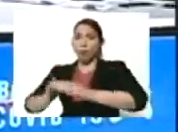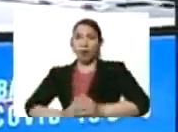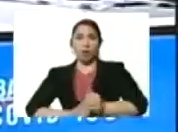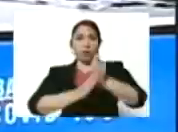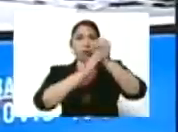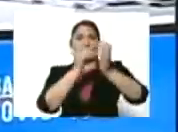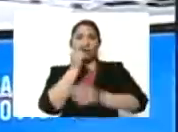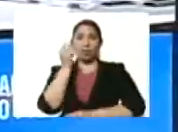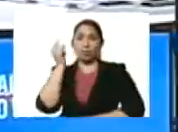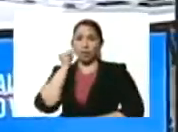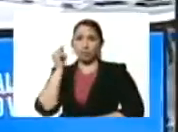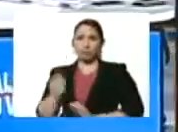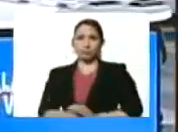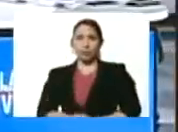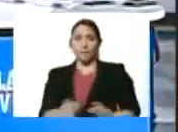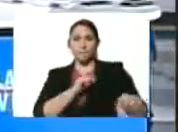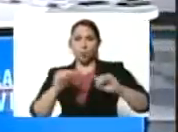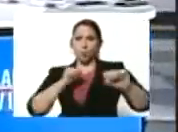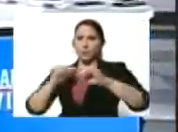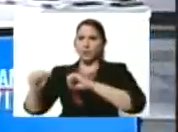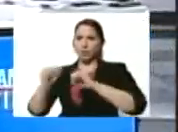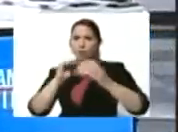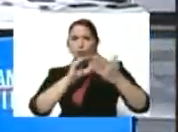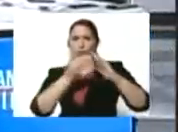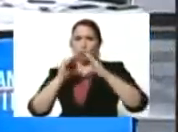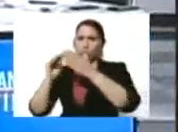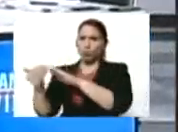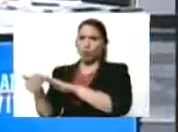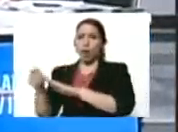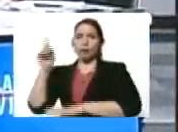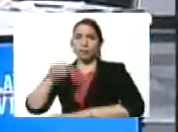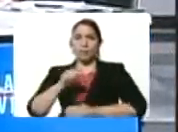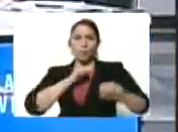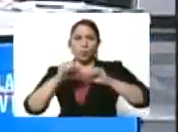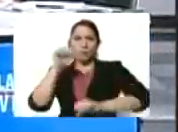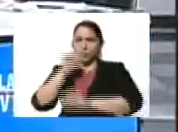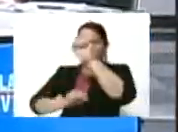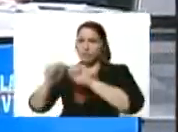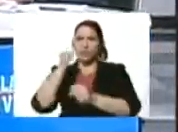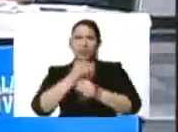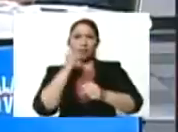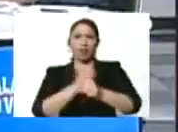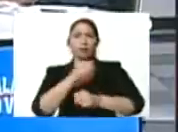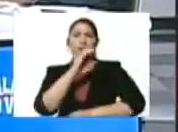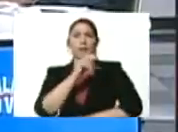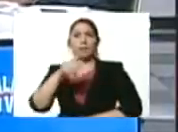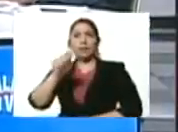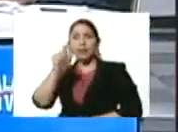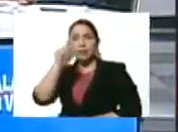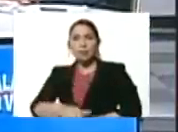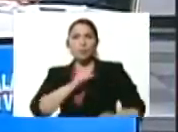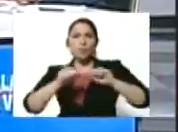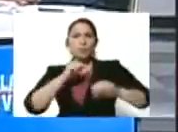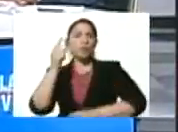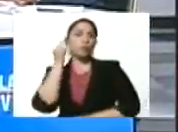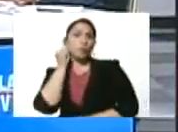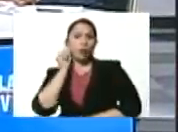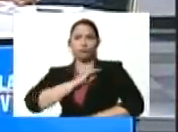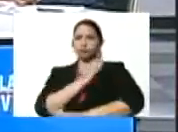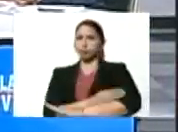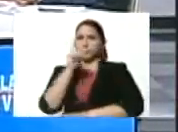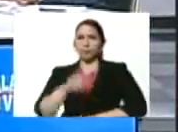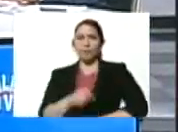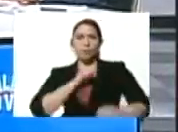lideresas, de los movimientos comuneros, de los movimientos sindicales, de los CPT, de los movimientos feministas, de